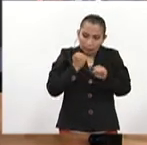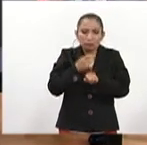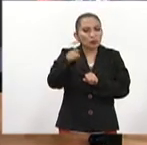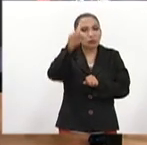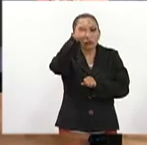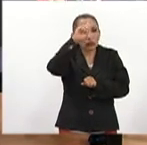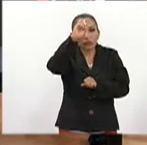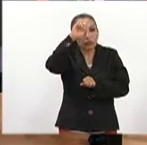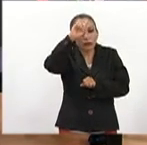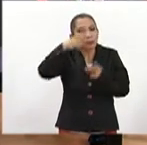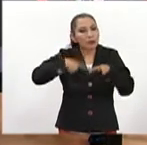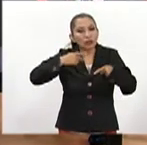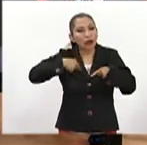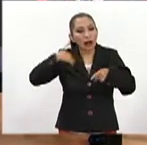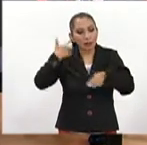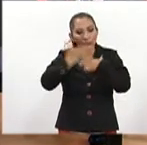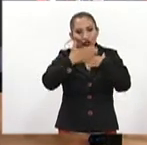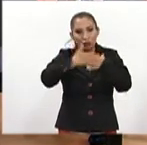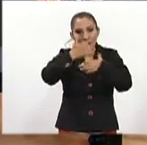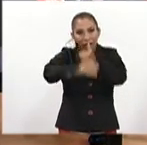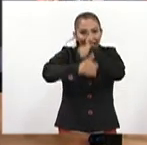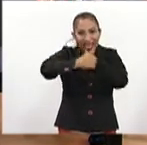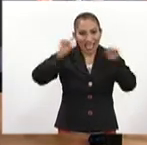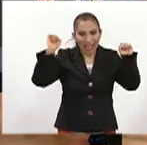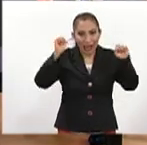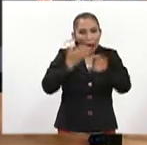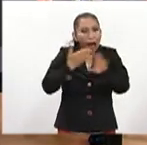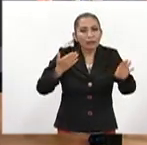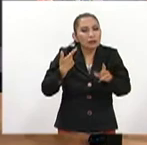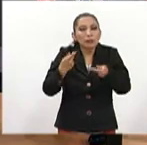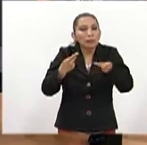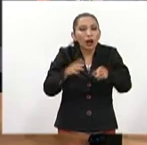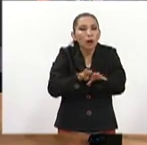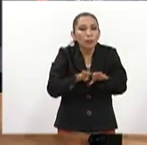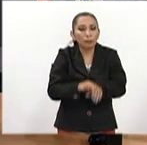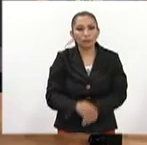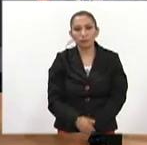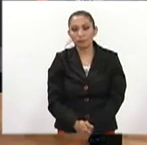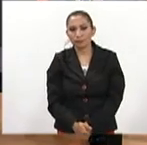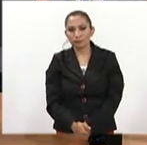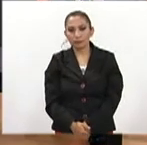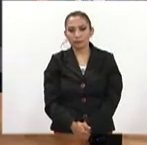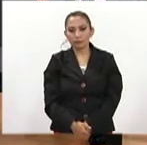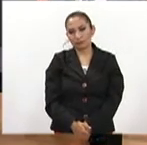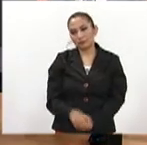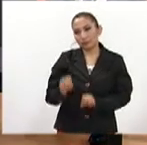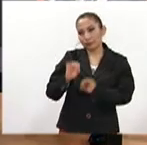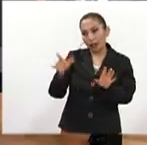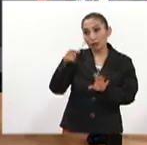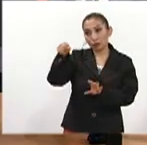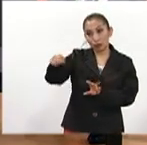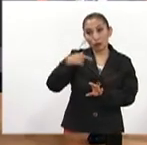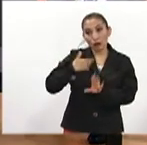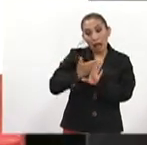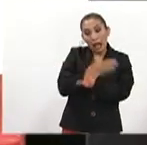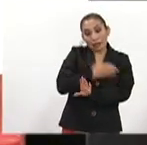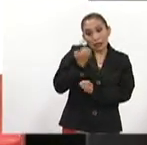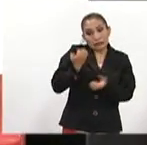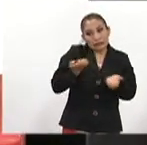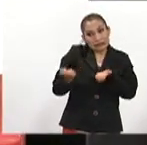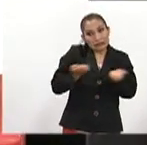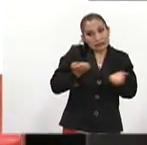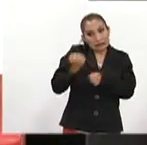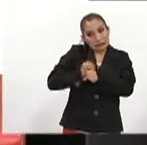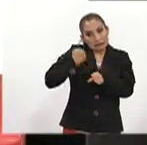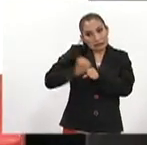recomiendan a los corredores previamente para que corran una carrera? Bueno, evidentemente que lleven un entrenamiento, sobre todo